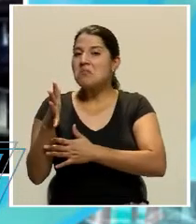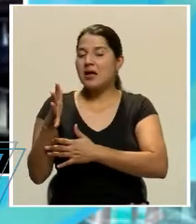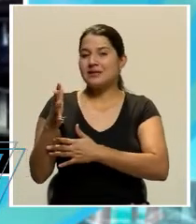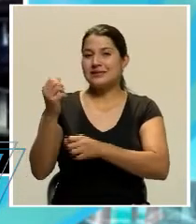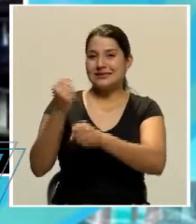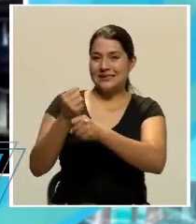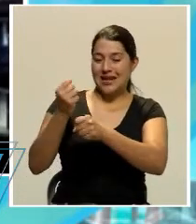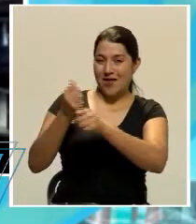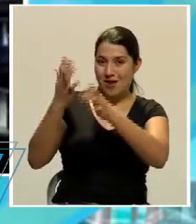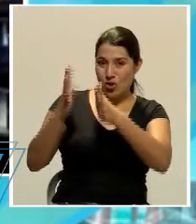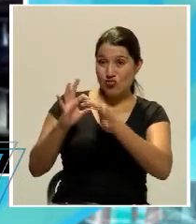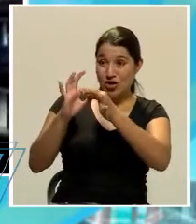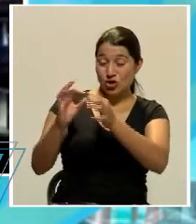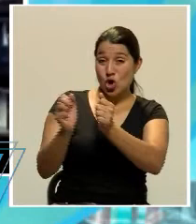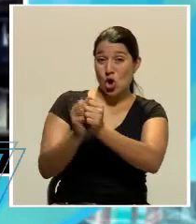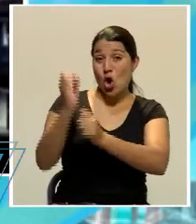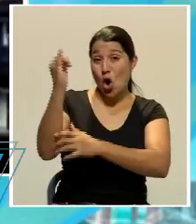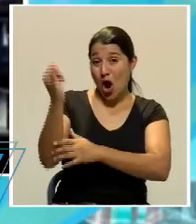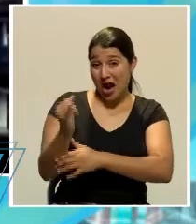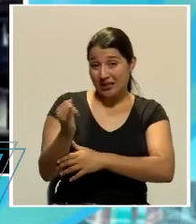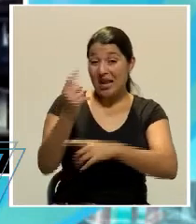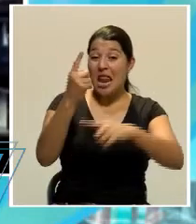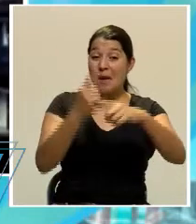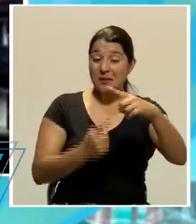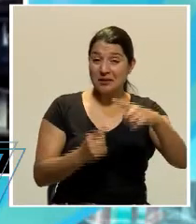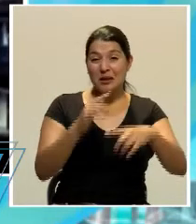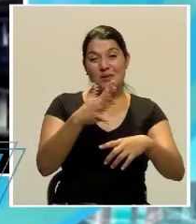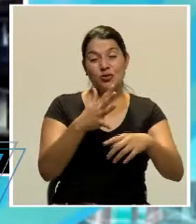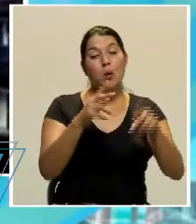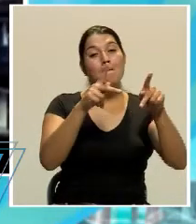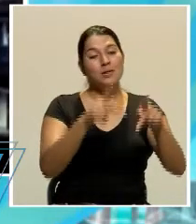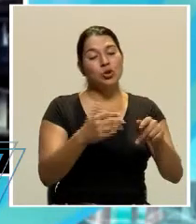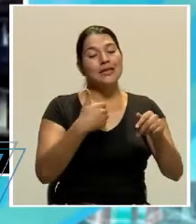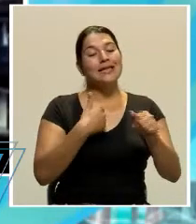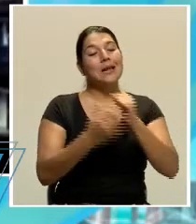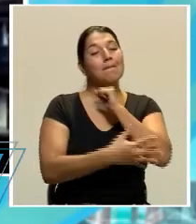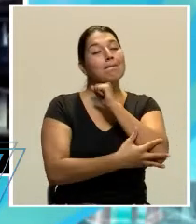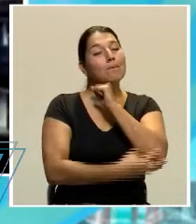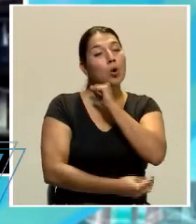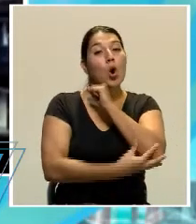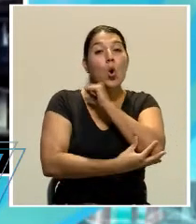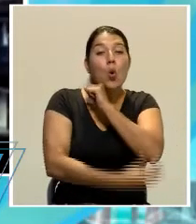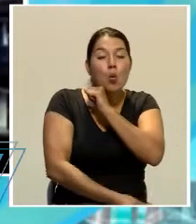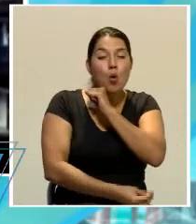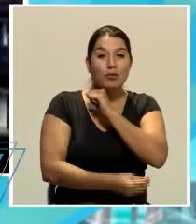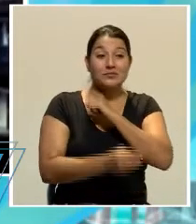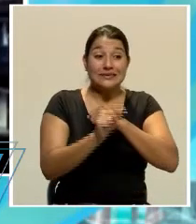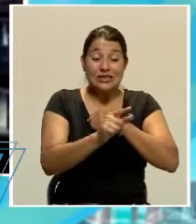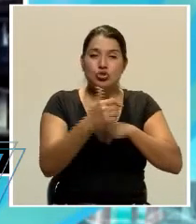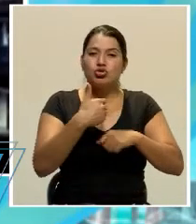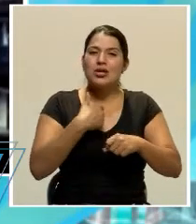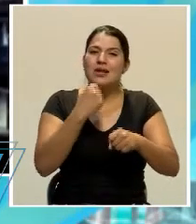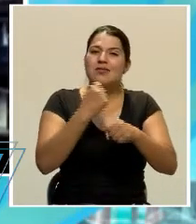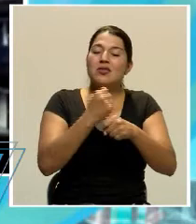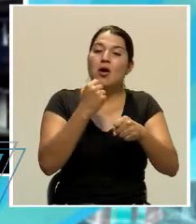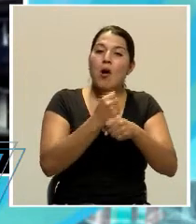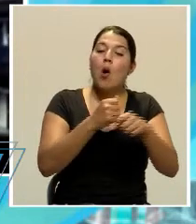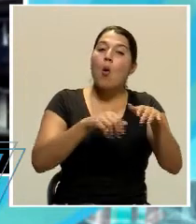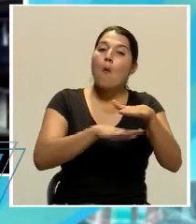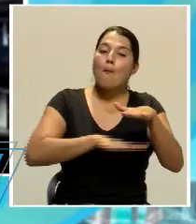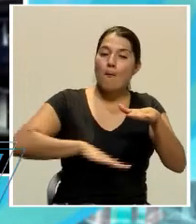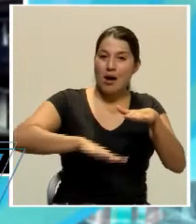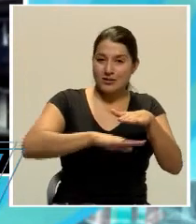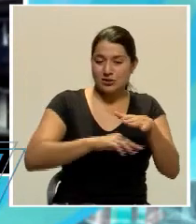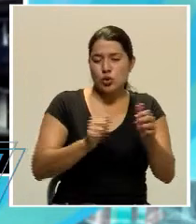identifican como trabajadoras del arte, que están en ocupaciones básicas, sobrevive con un